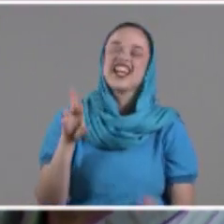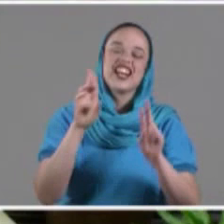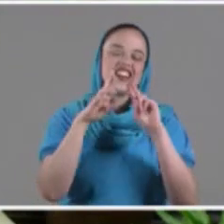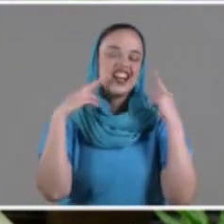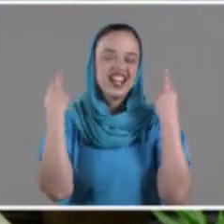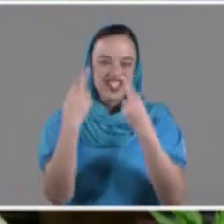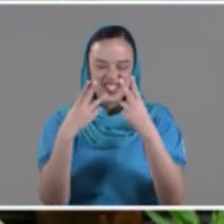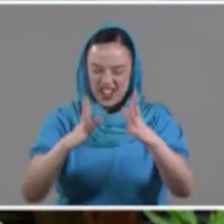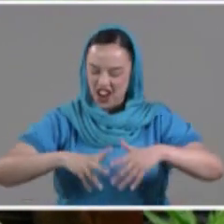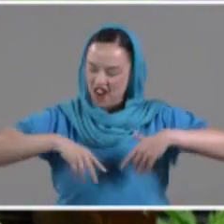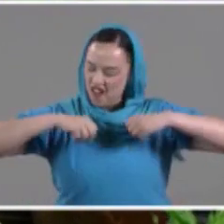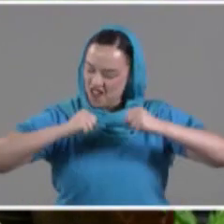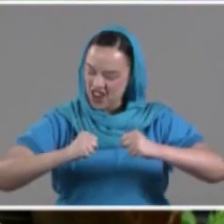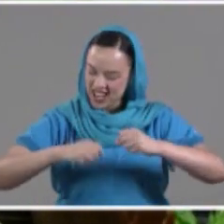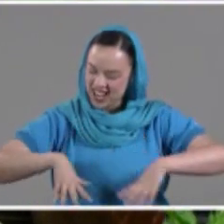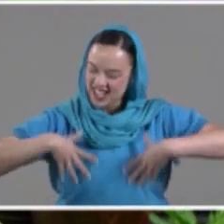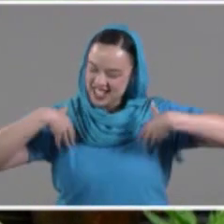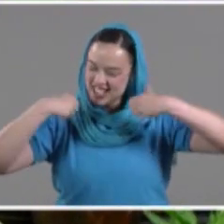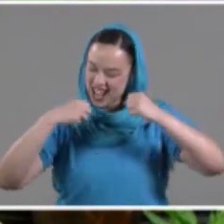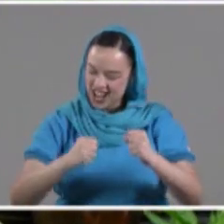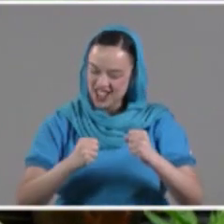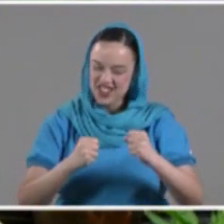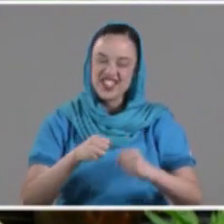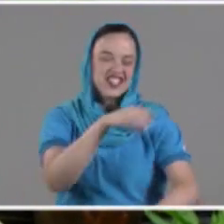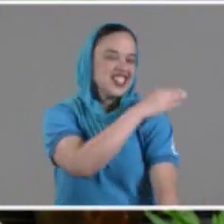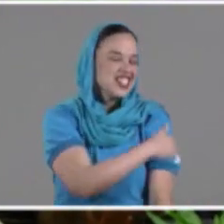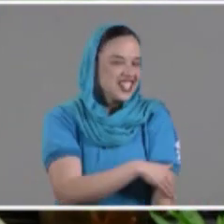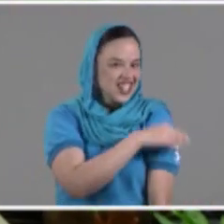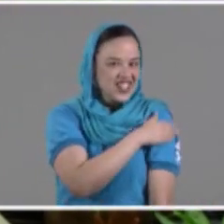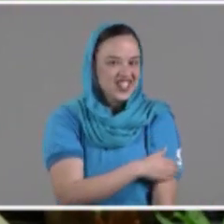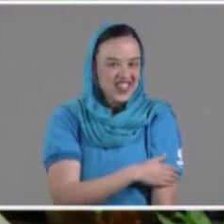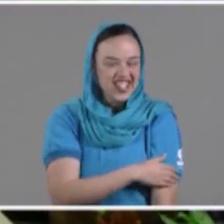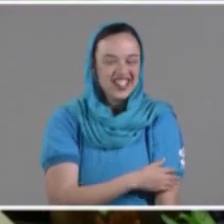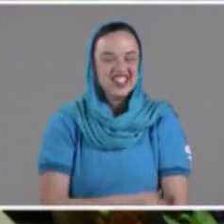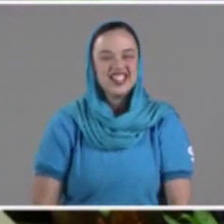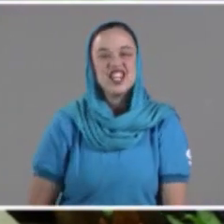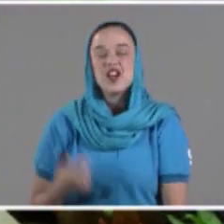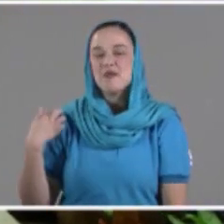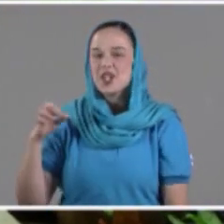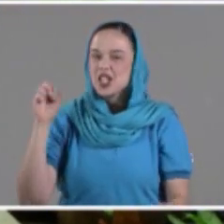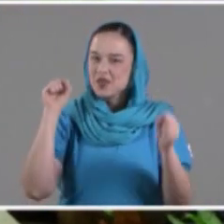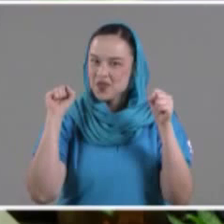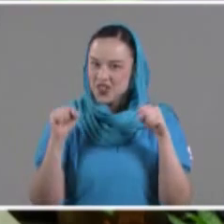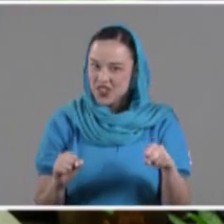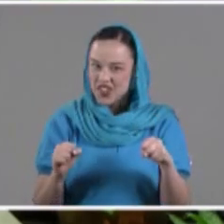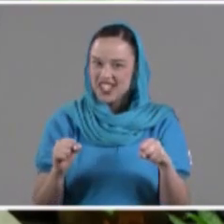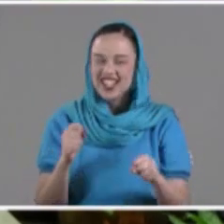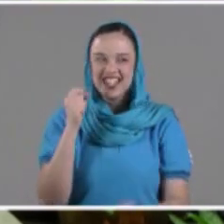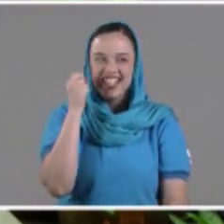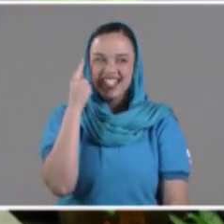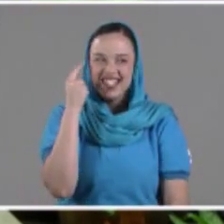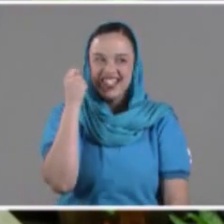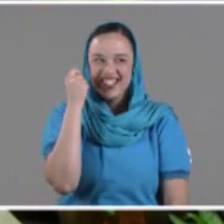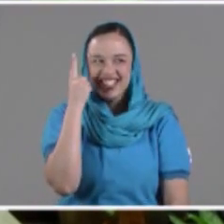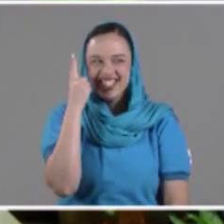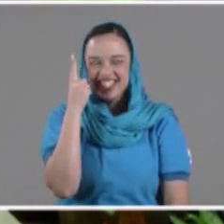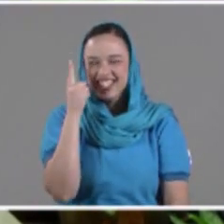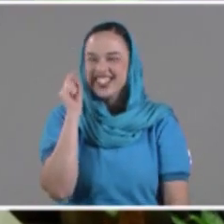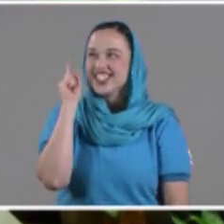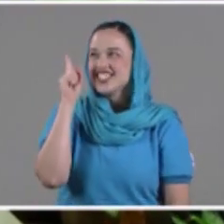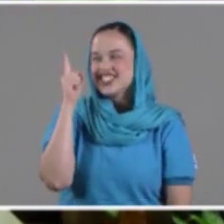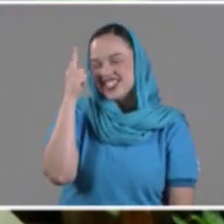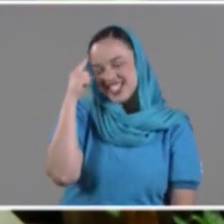vigor la energía la salud la gracia tuya Señor para poder comprender tus pensamientos